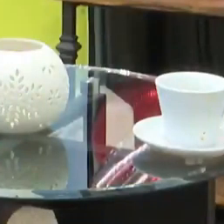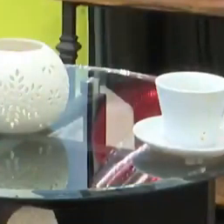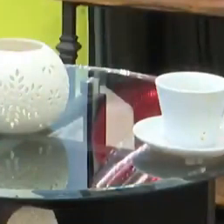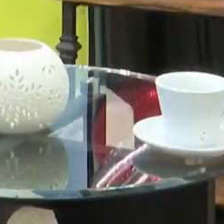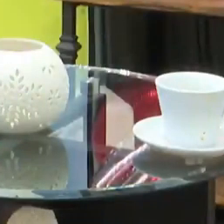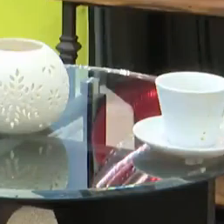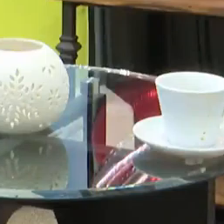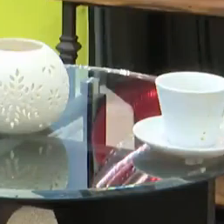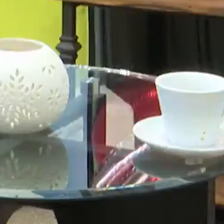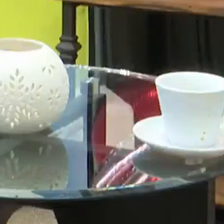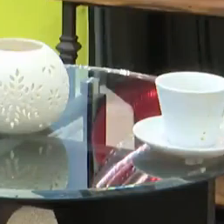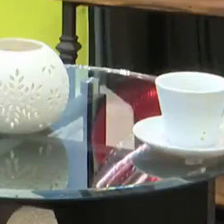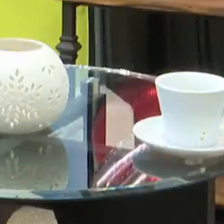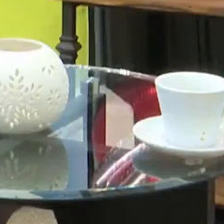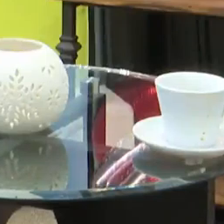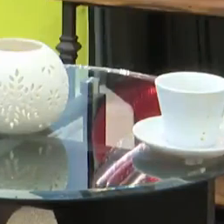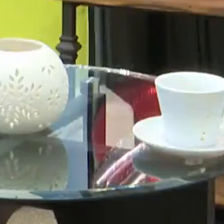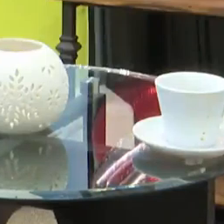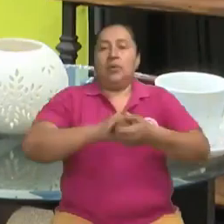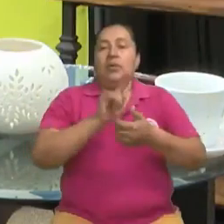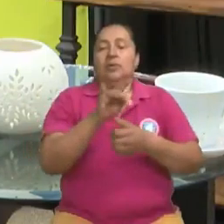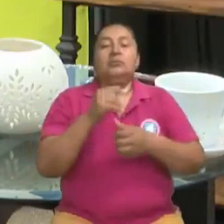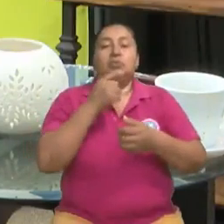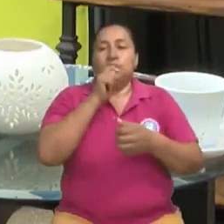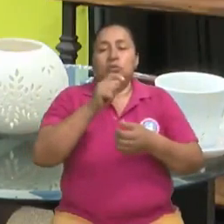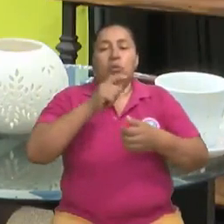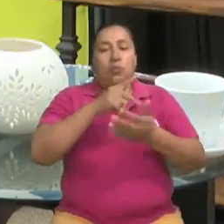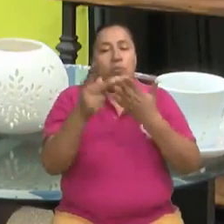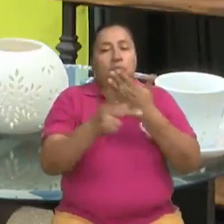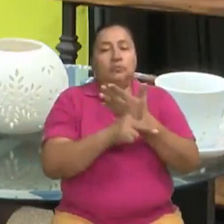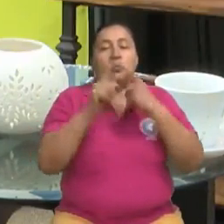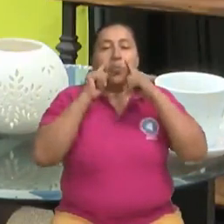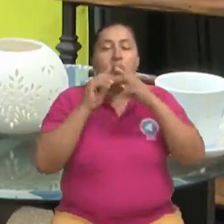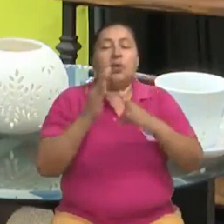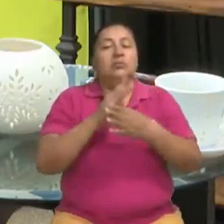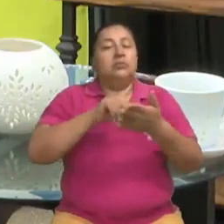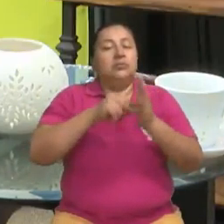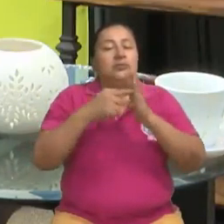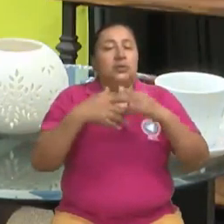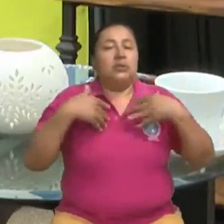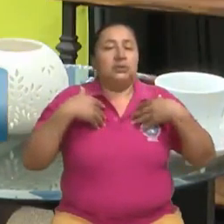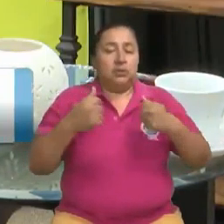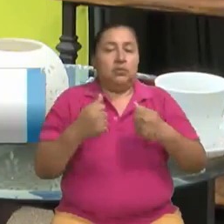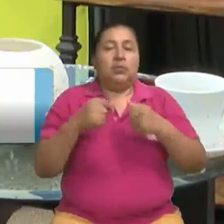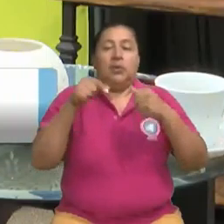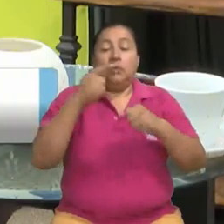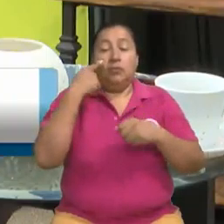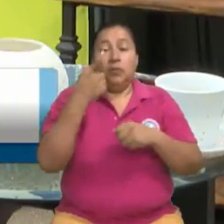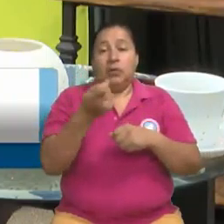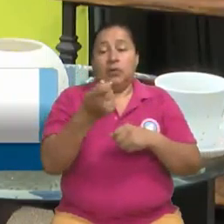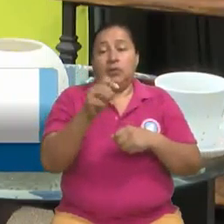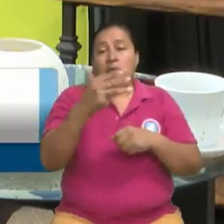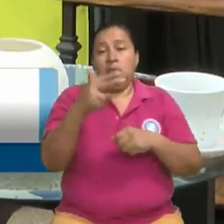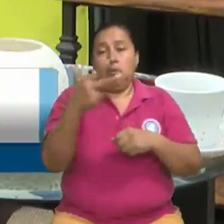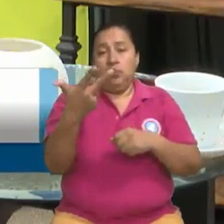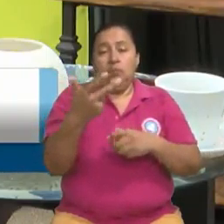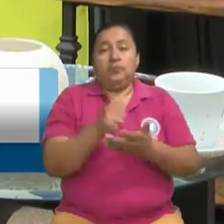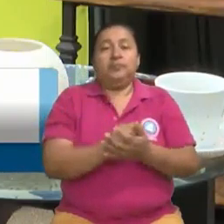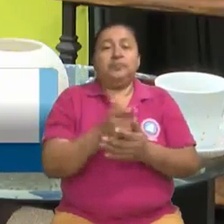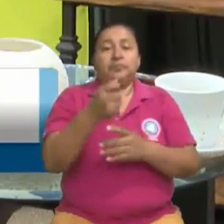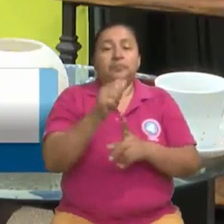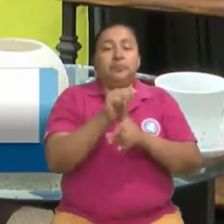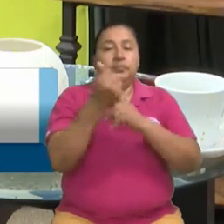Estamos de regreso, amigos televidentes, en su gustado programa Prevenir es Salud, a través de la frecuencia del canal del canal 98,